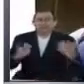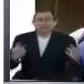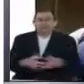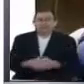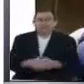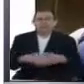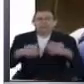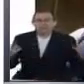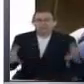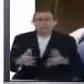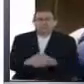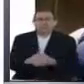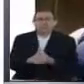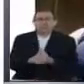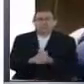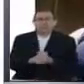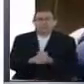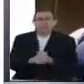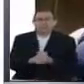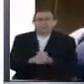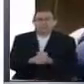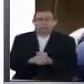través de este ministerio, a través de esta liberación.